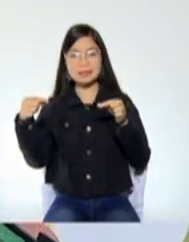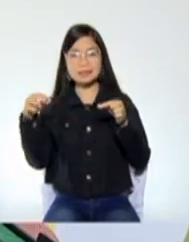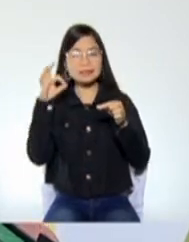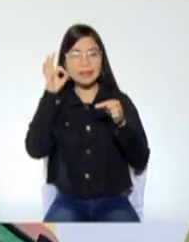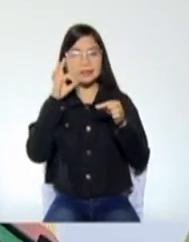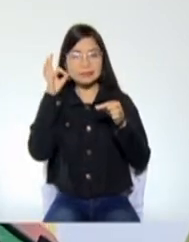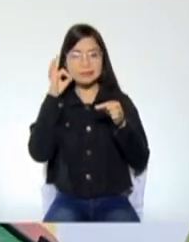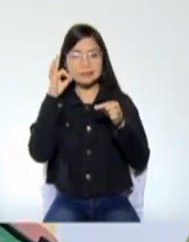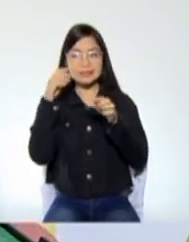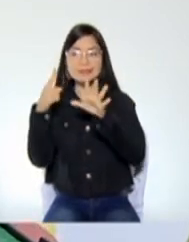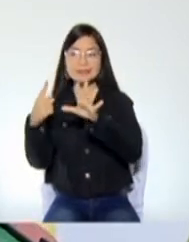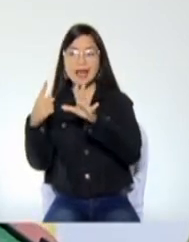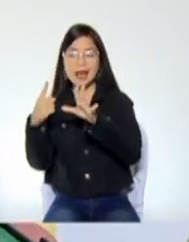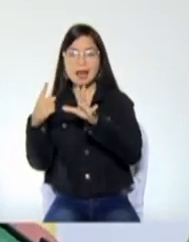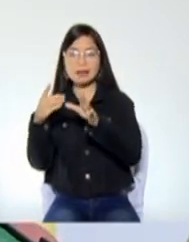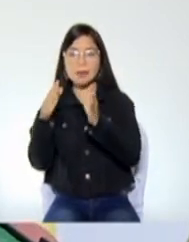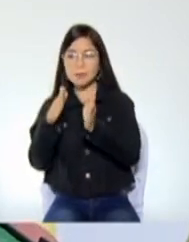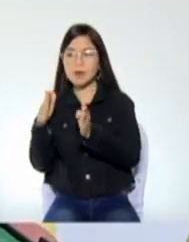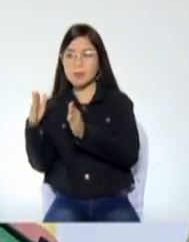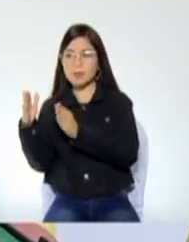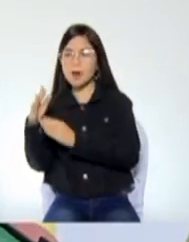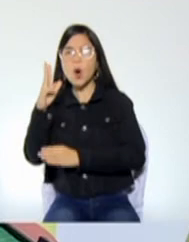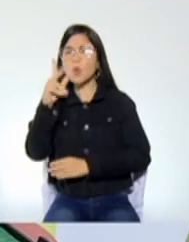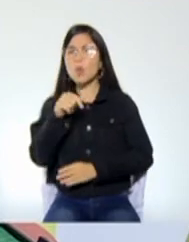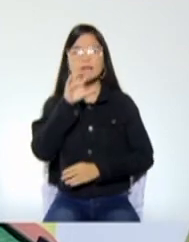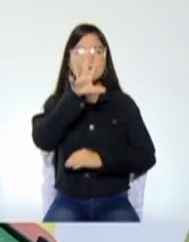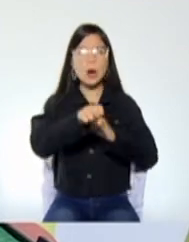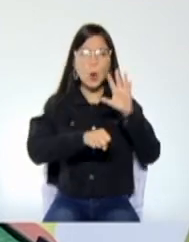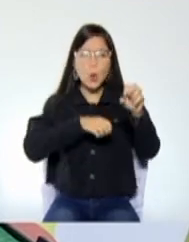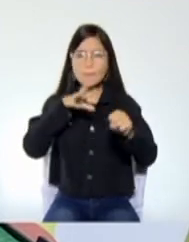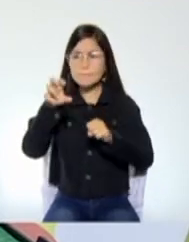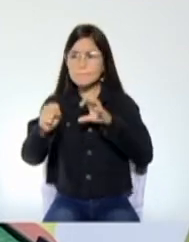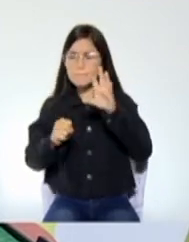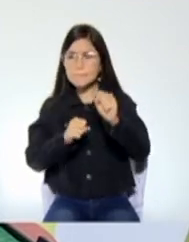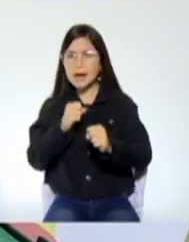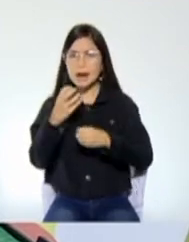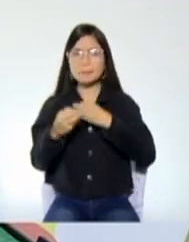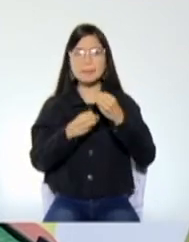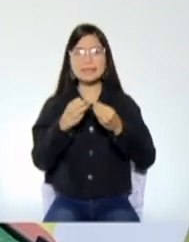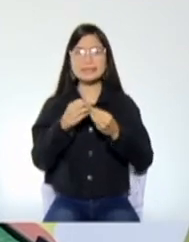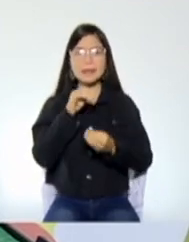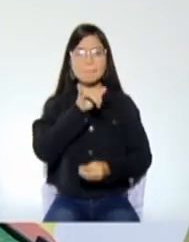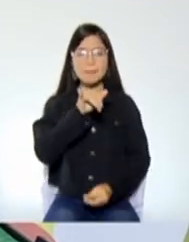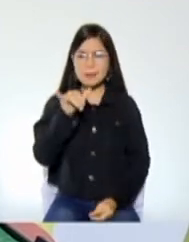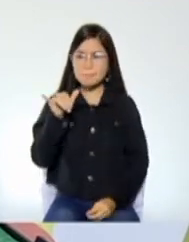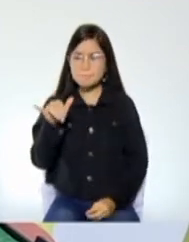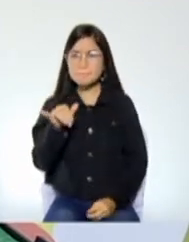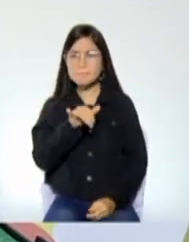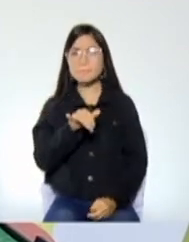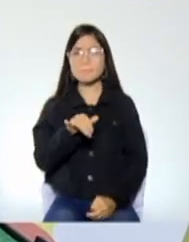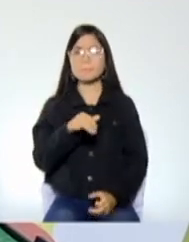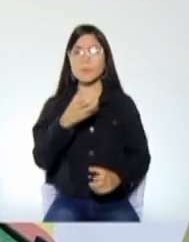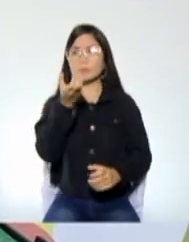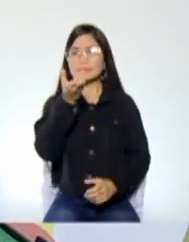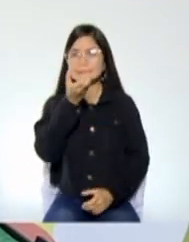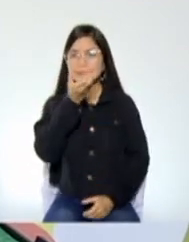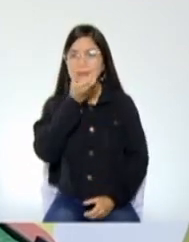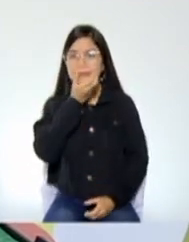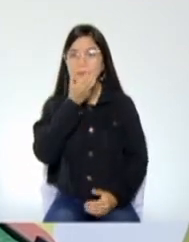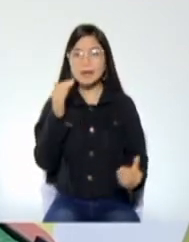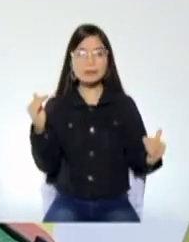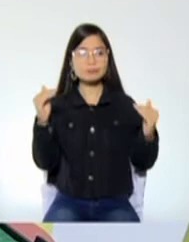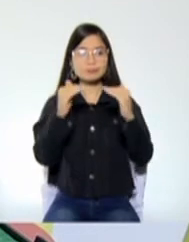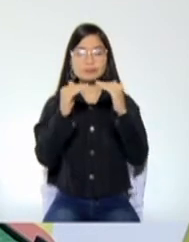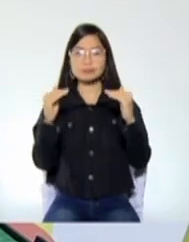cantidad de perro calientes? Eso es un ejemplo sencillo de cómo usar el mínimo como un múltiplo en la cotidianidad. Eso puede servir de base para que